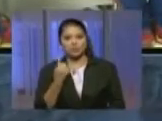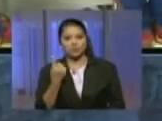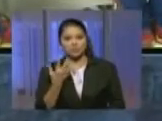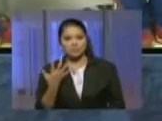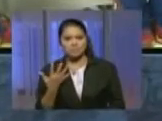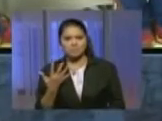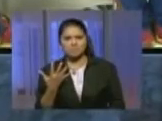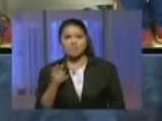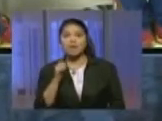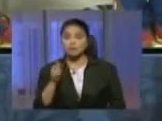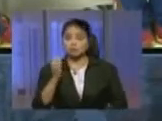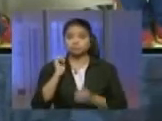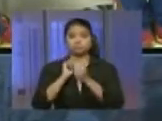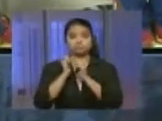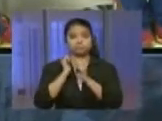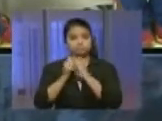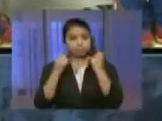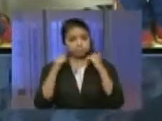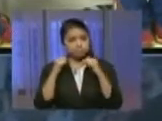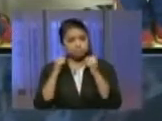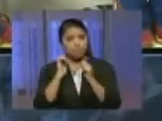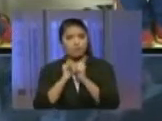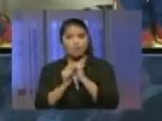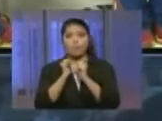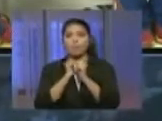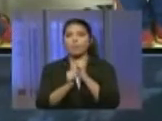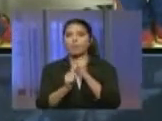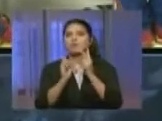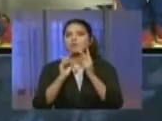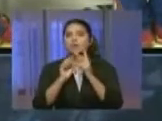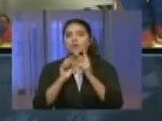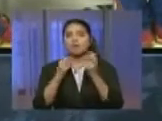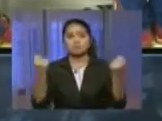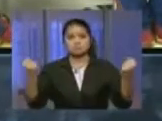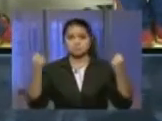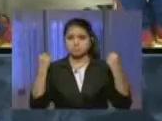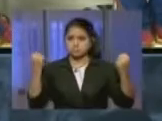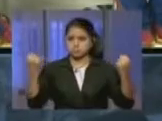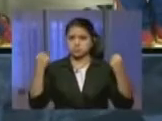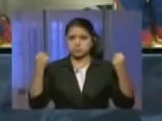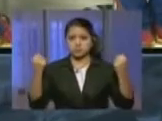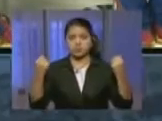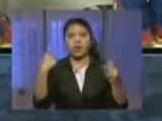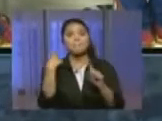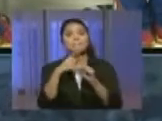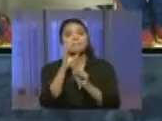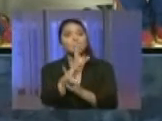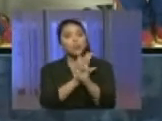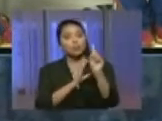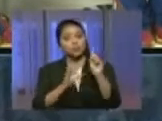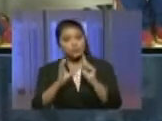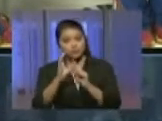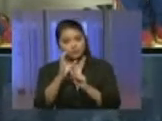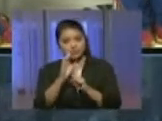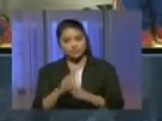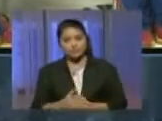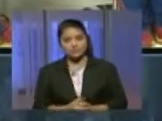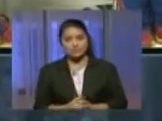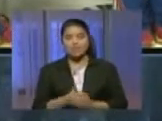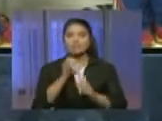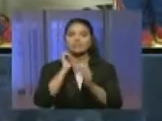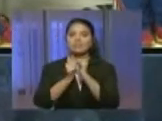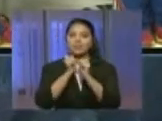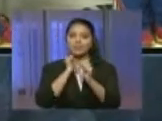practica el deporte la educación física y la cultura del